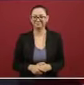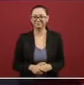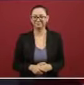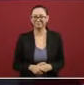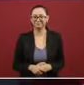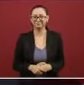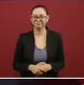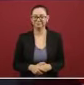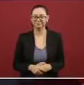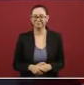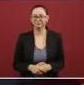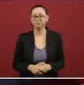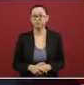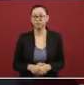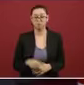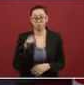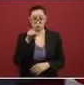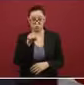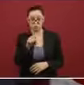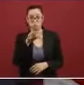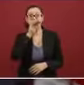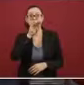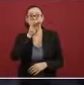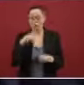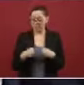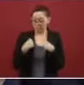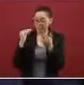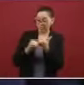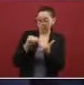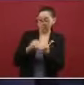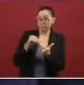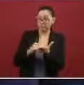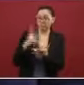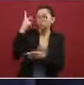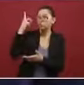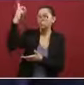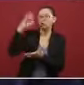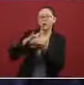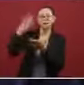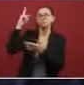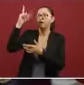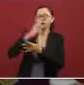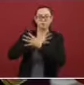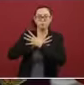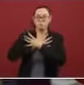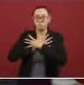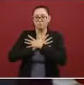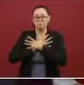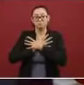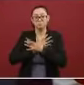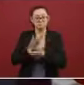Si tienes una madre todavía, da gracias al Creador que te ama tanto, que no todo mortal cantar